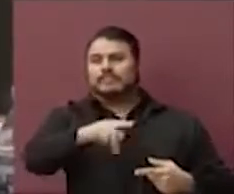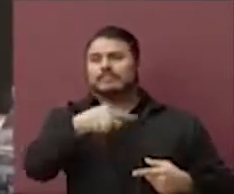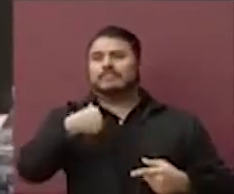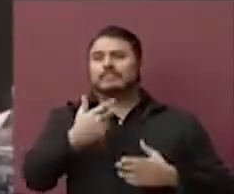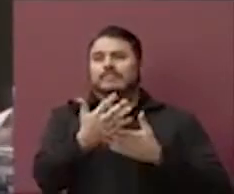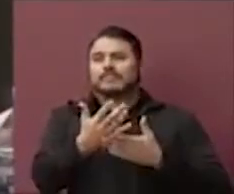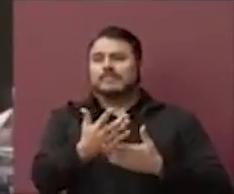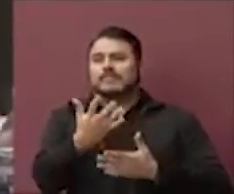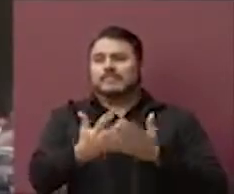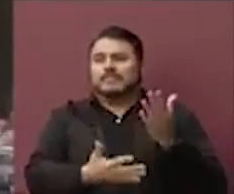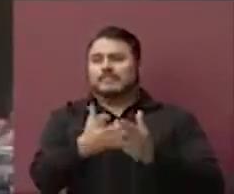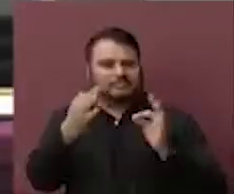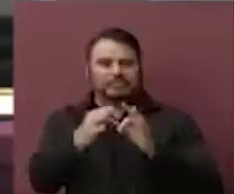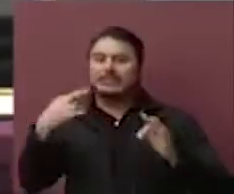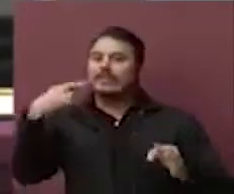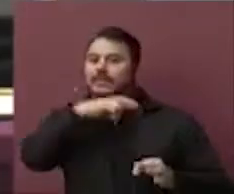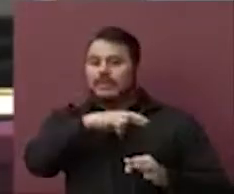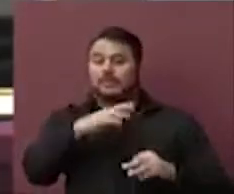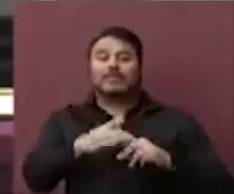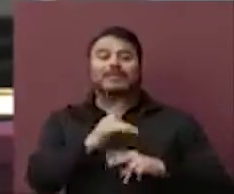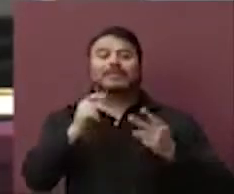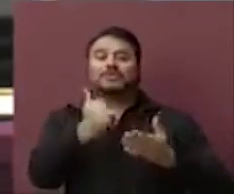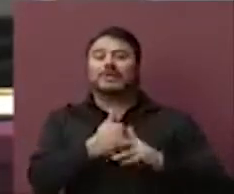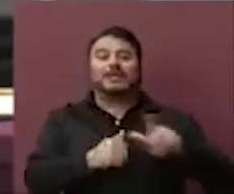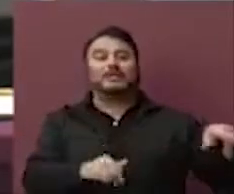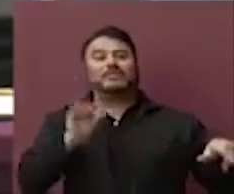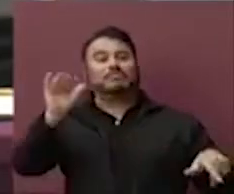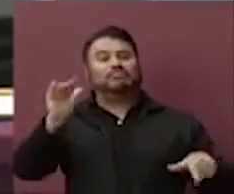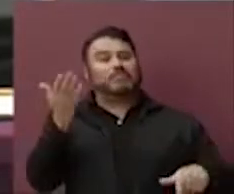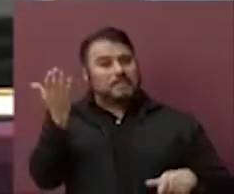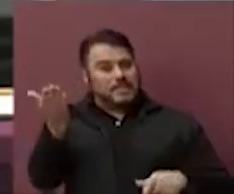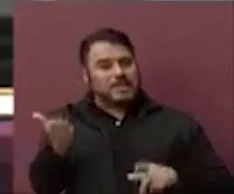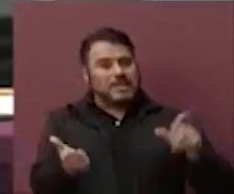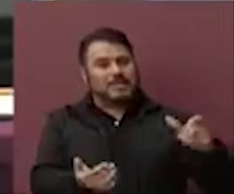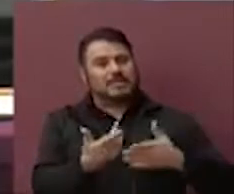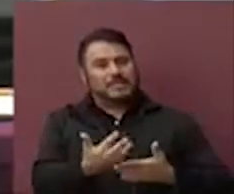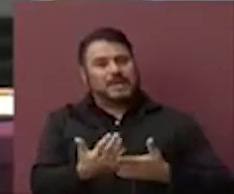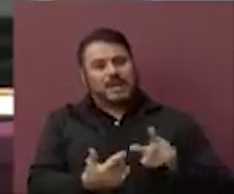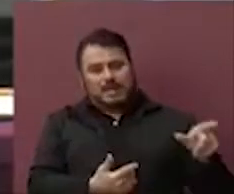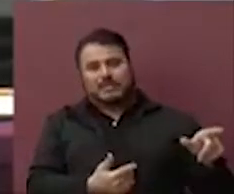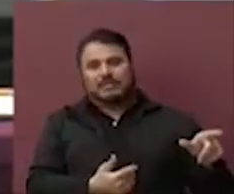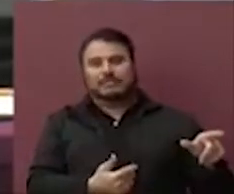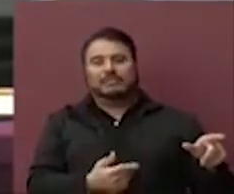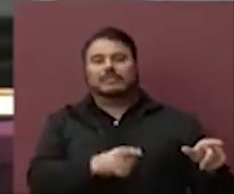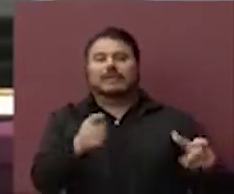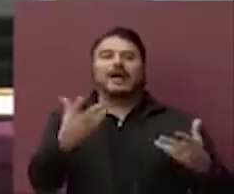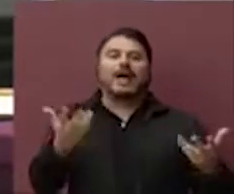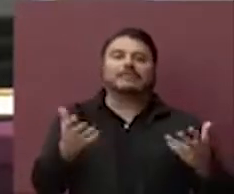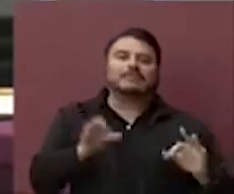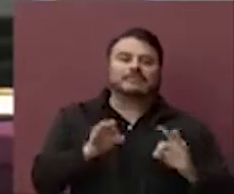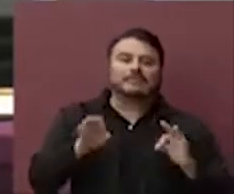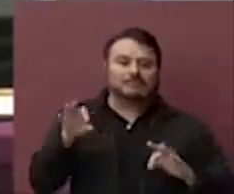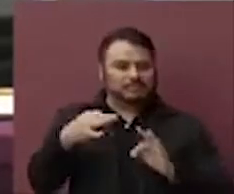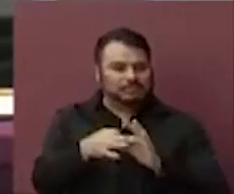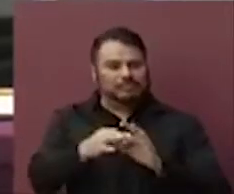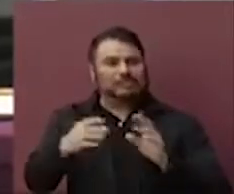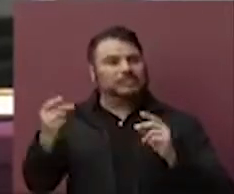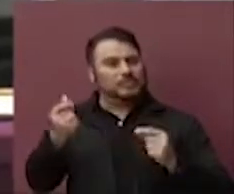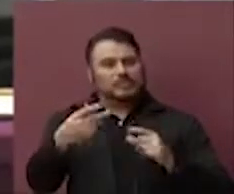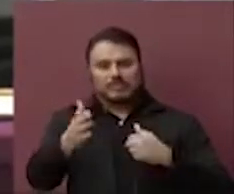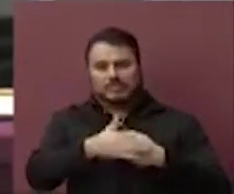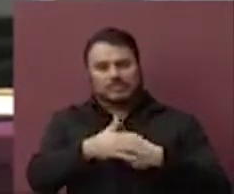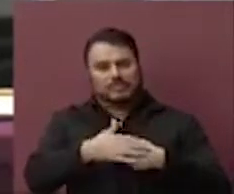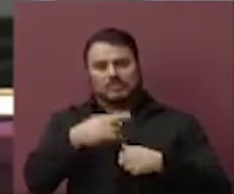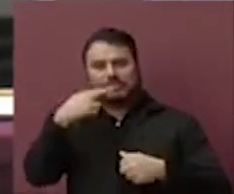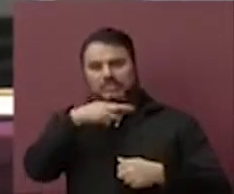esperamos cumpla con su deber. La ciudadanía nos exige a los gobiernos de cualquier partido político,